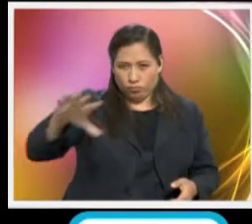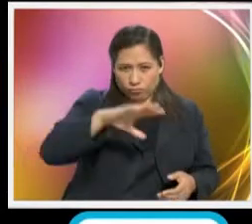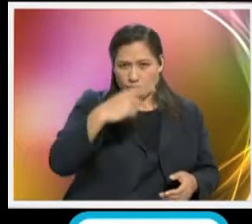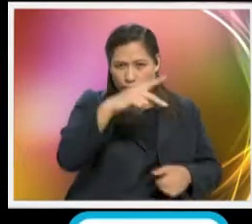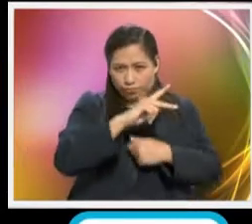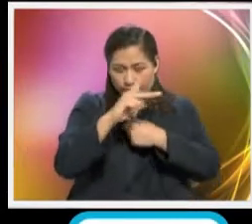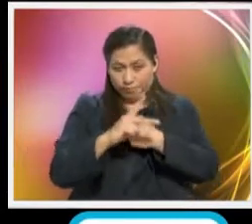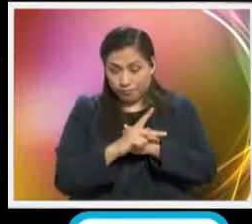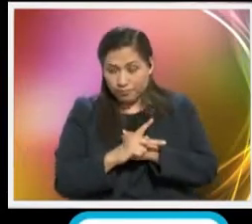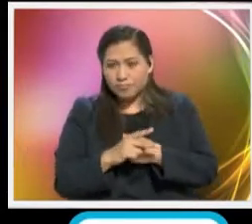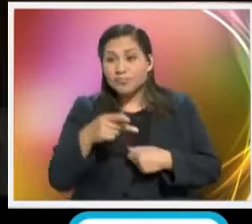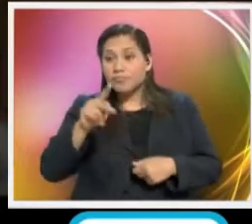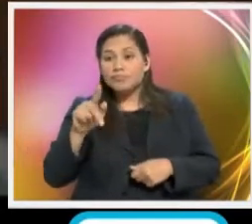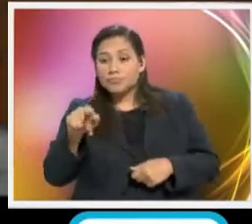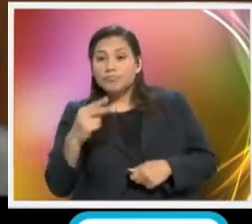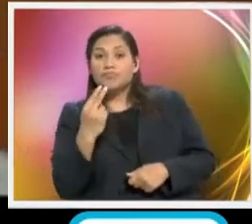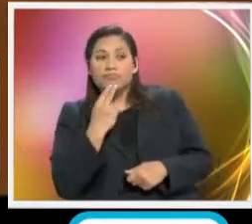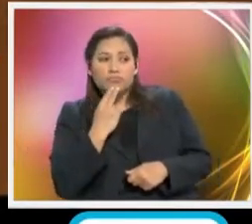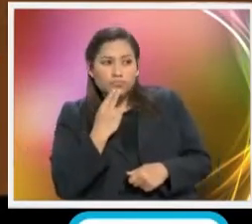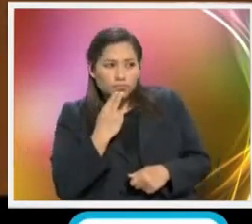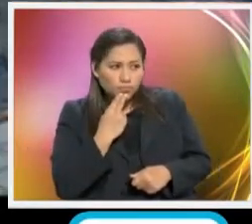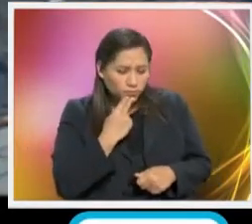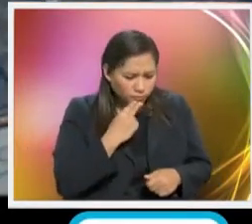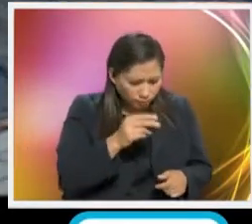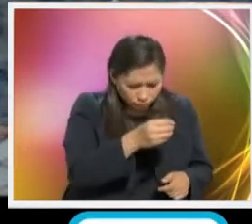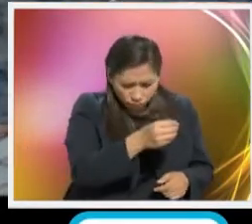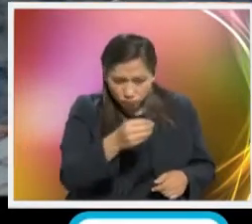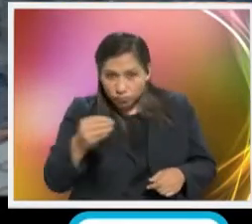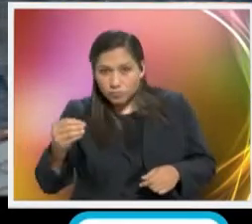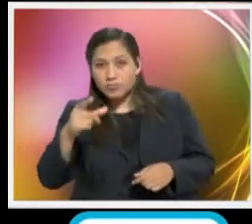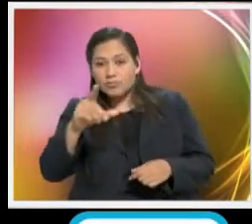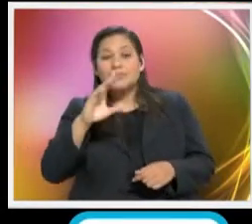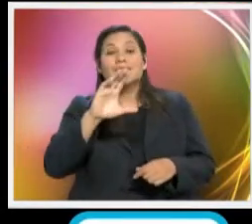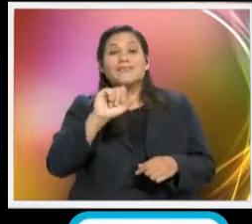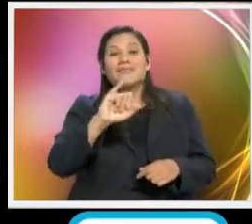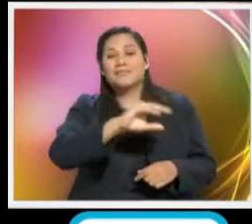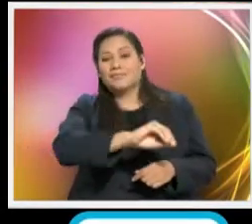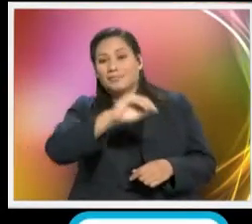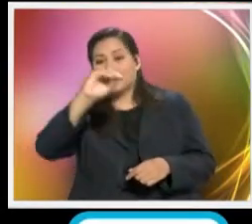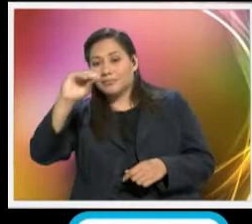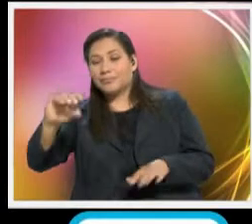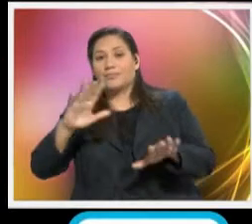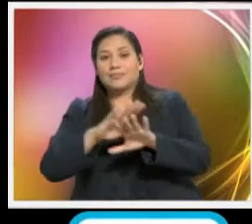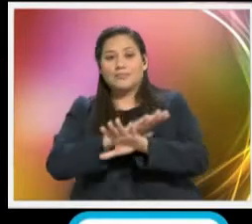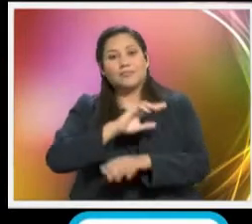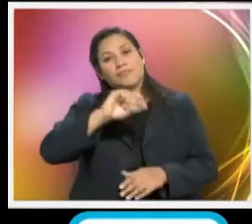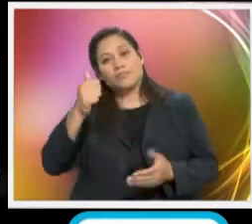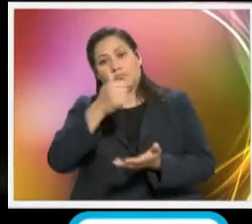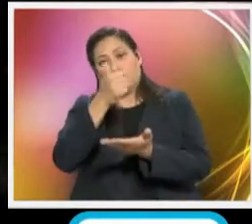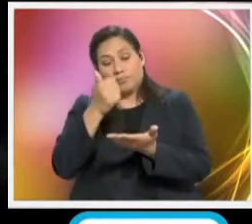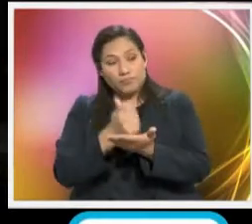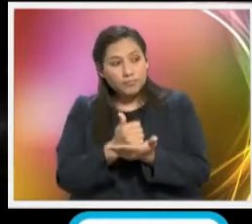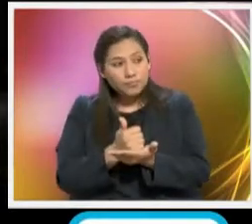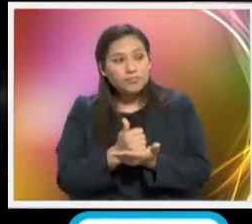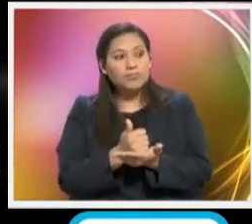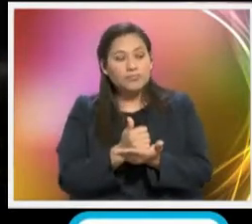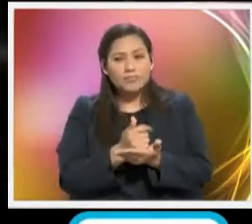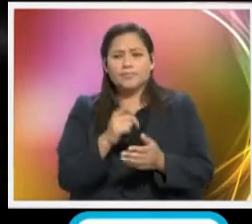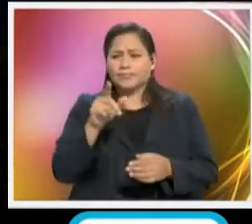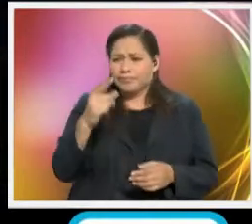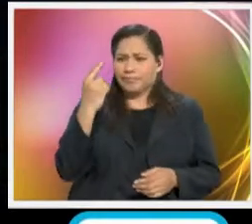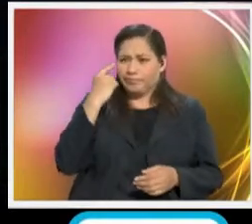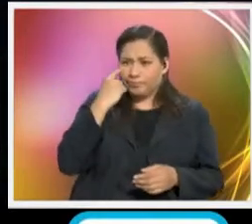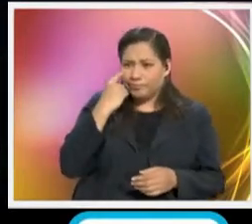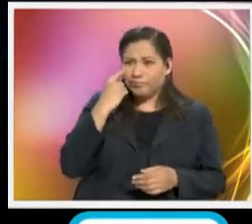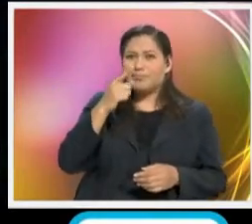los instrumentos que él está reacomodando, porque él está a punto de mudarse a otra ciudad, le dan a entender que